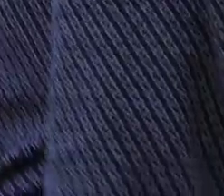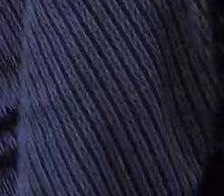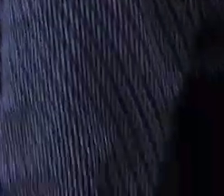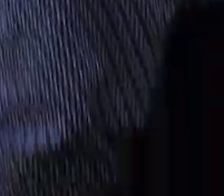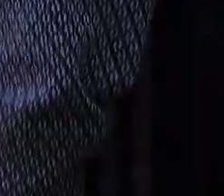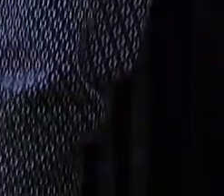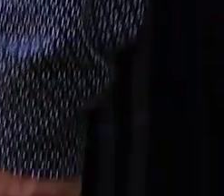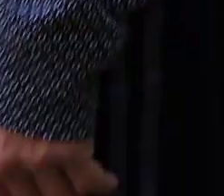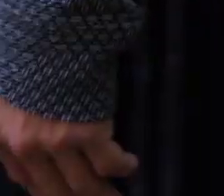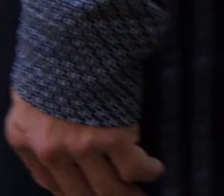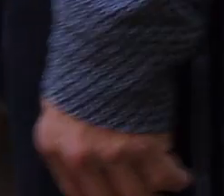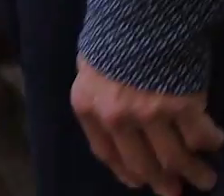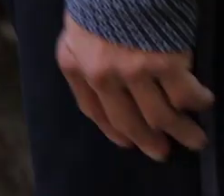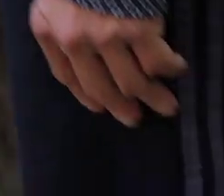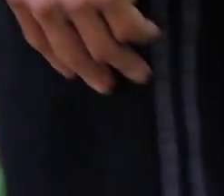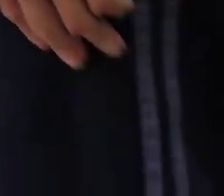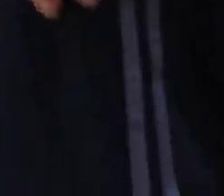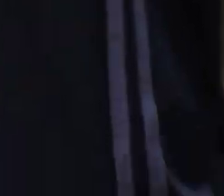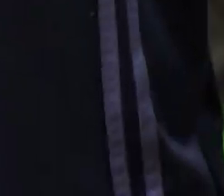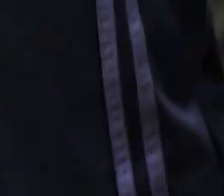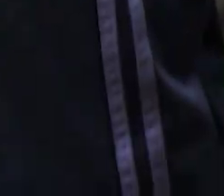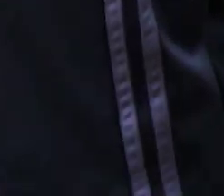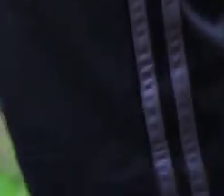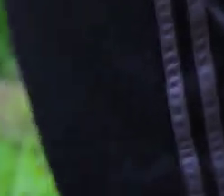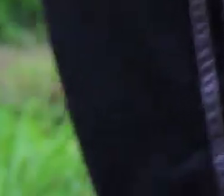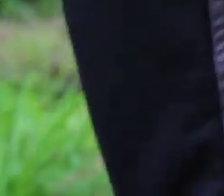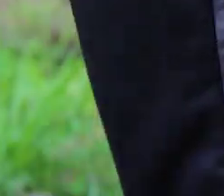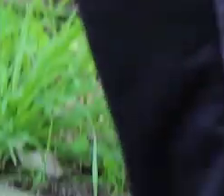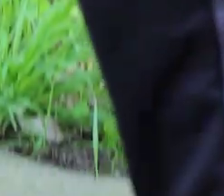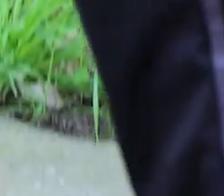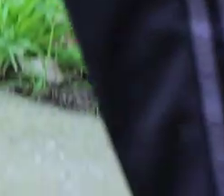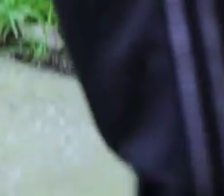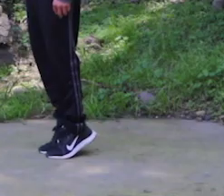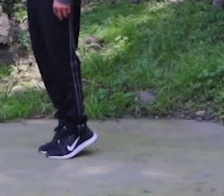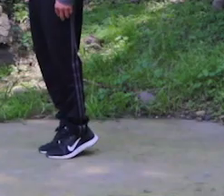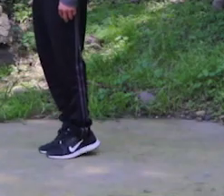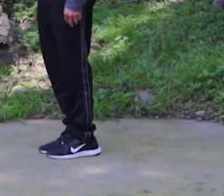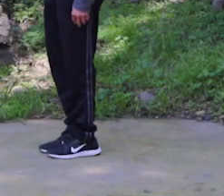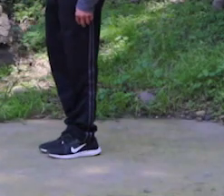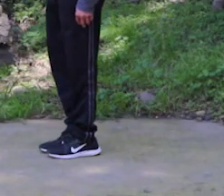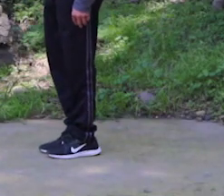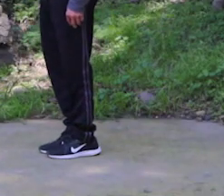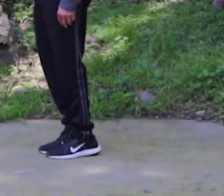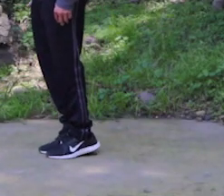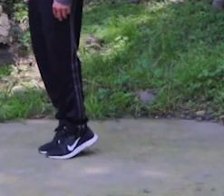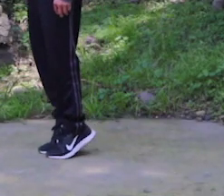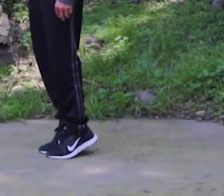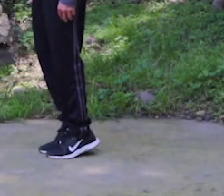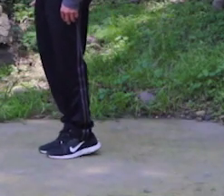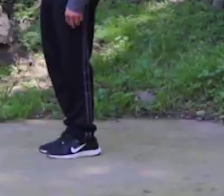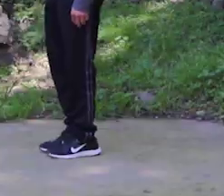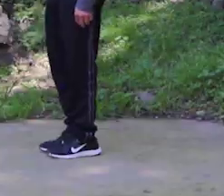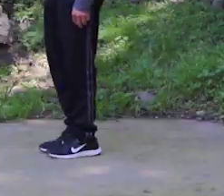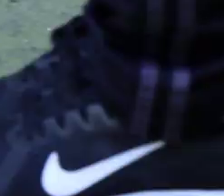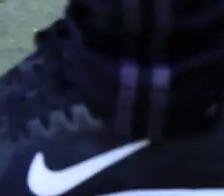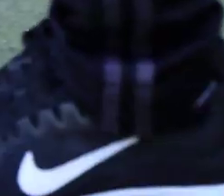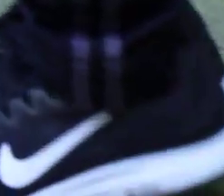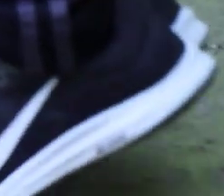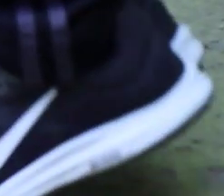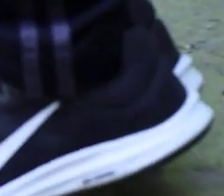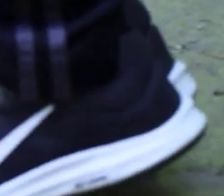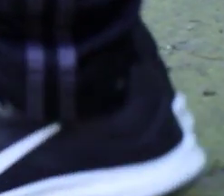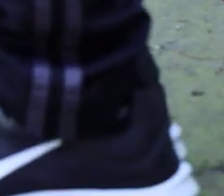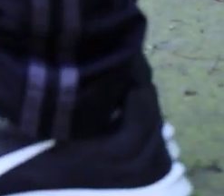rodillas, nada más vamos a elevar, exacto, nuestros talones. Bien hecho, exactamente, ese es, muy bien.